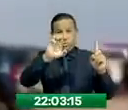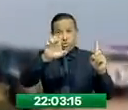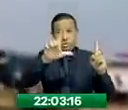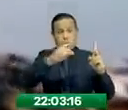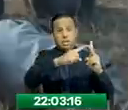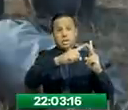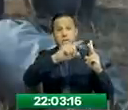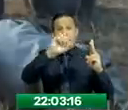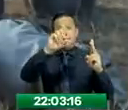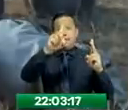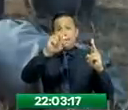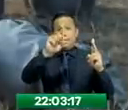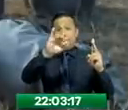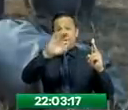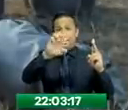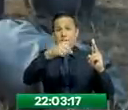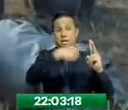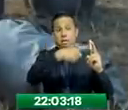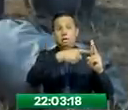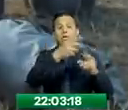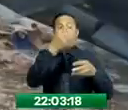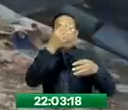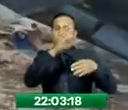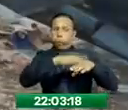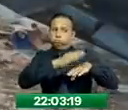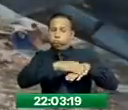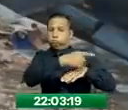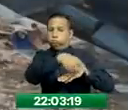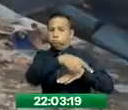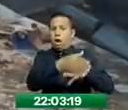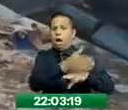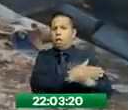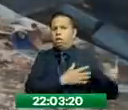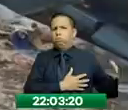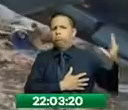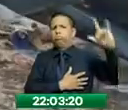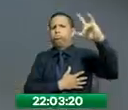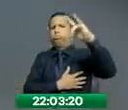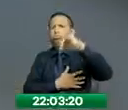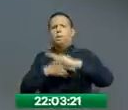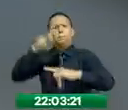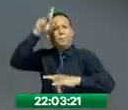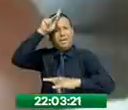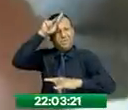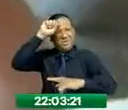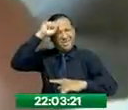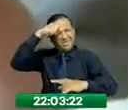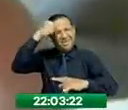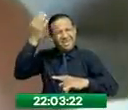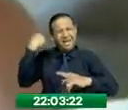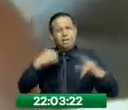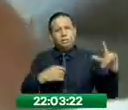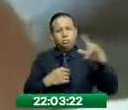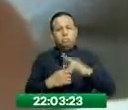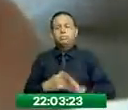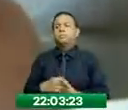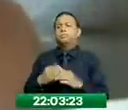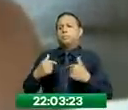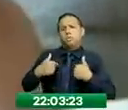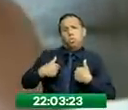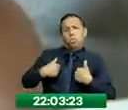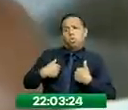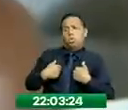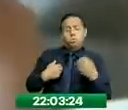después del accidente en la avioneta en territorio peruano la mañana del pasado lunes 8 de junio yo sabía que íbamos a la playa